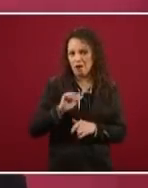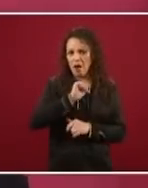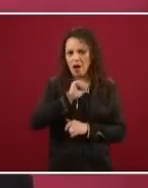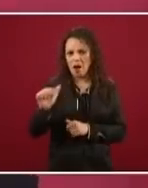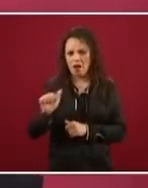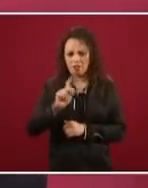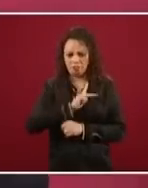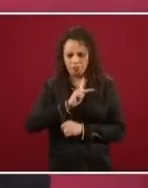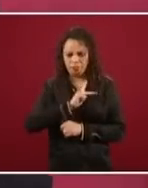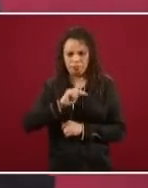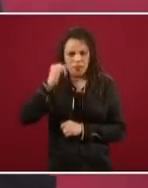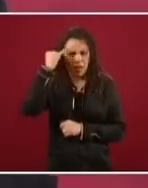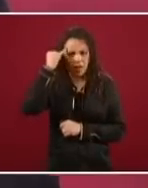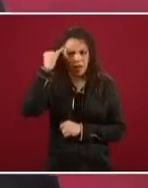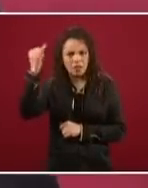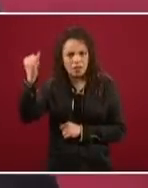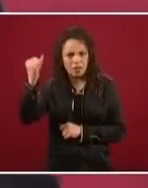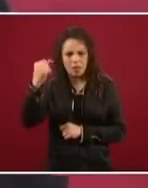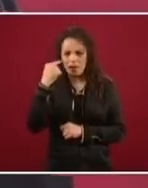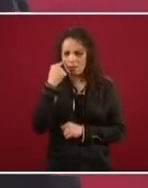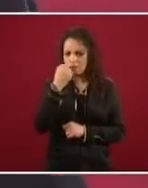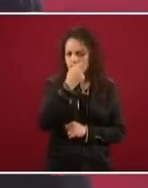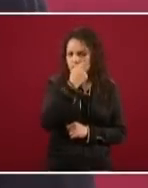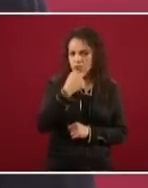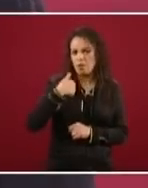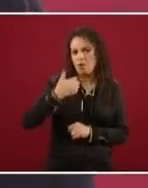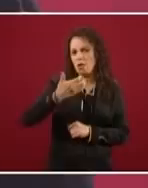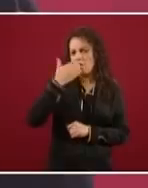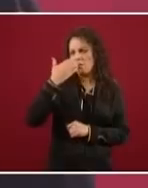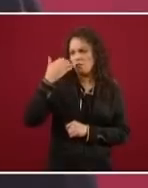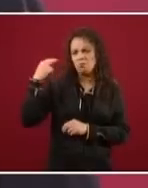a mis convicciones de siempre